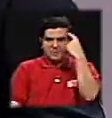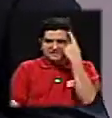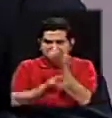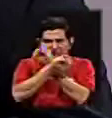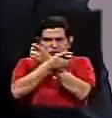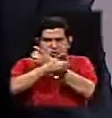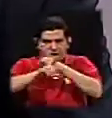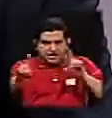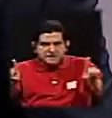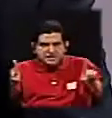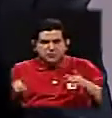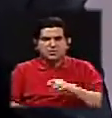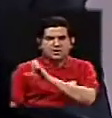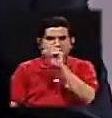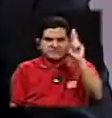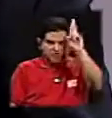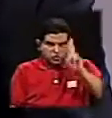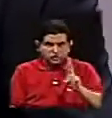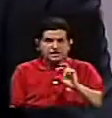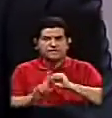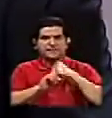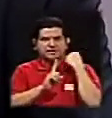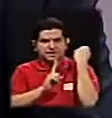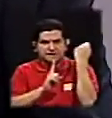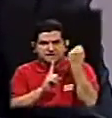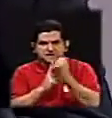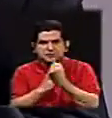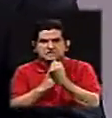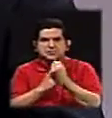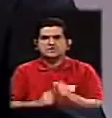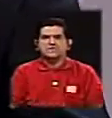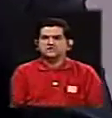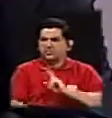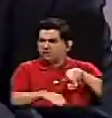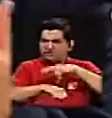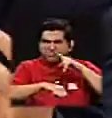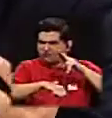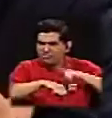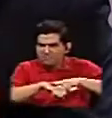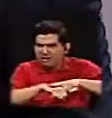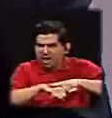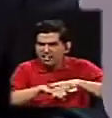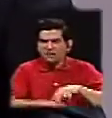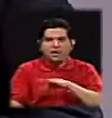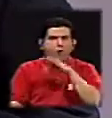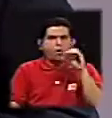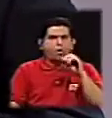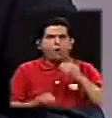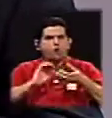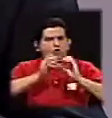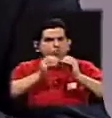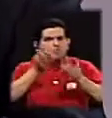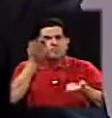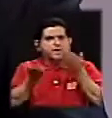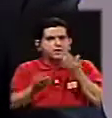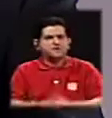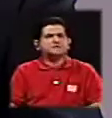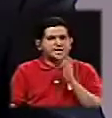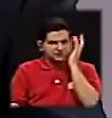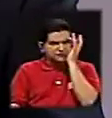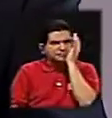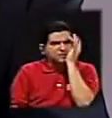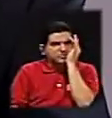democracia como la costarricense, ¿es un dato usual, es un dato normal o es un dato que debería llamar a la